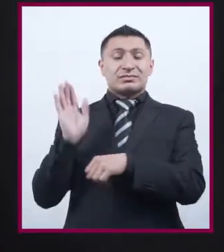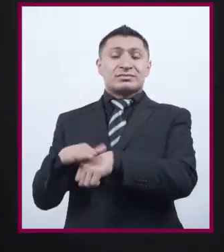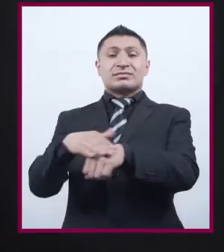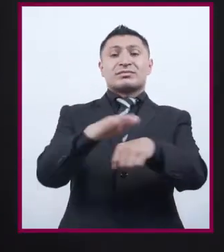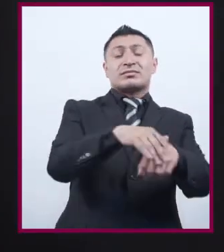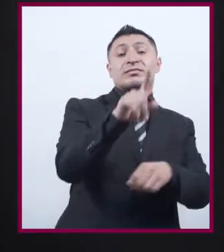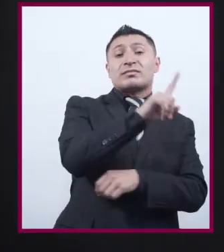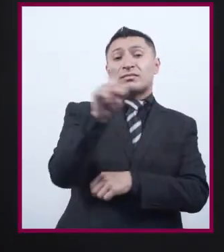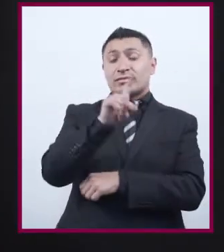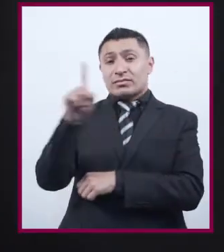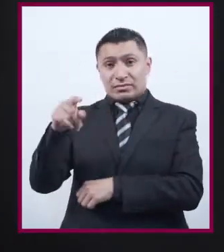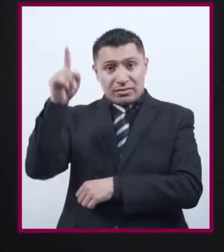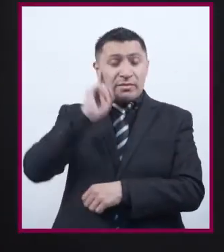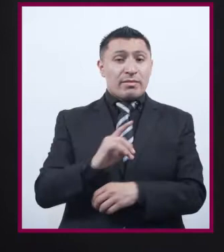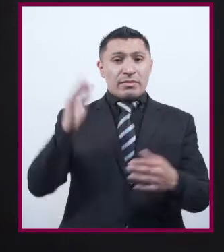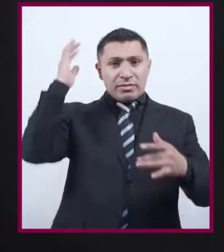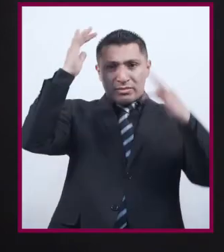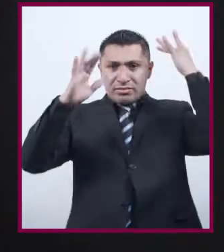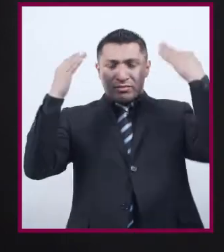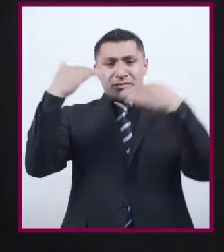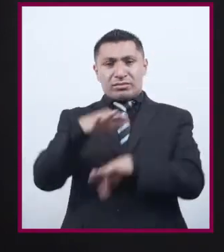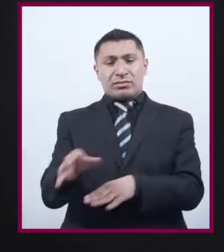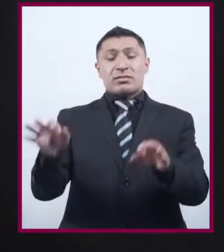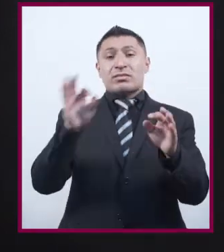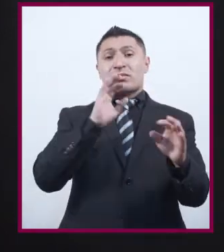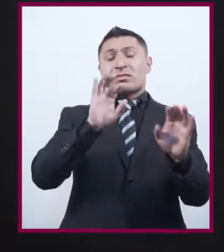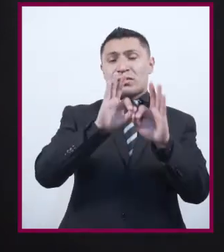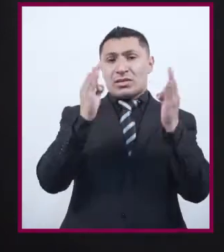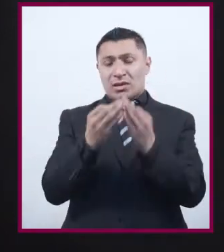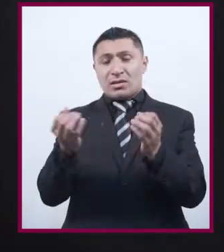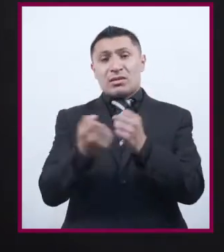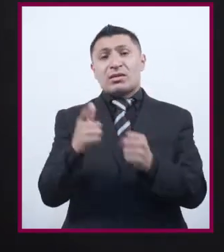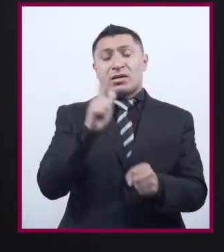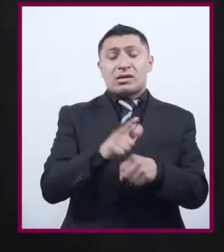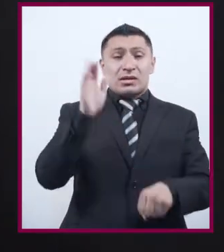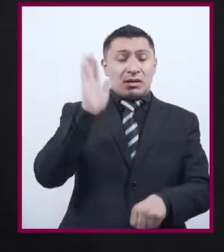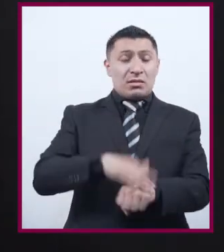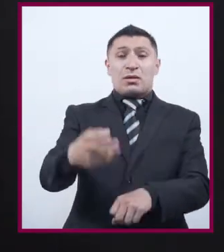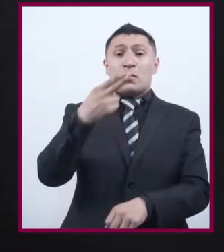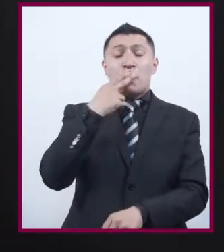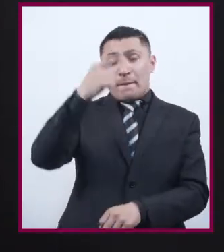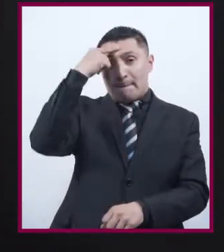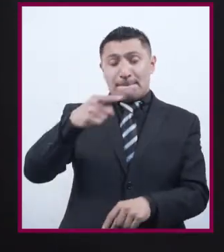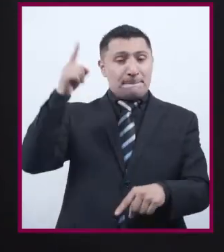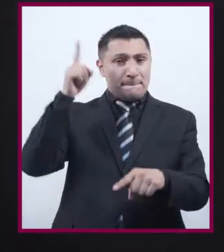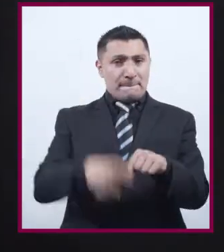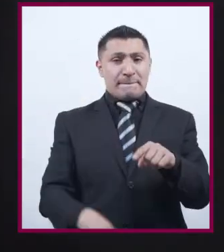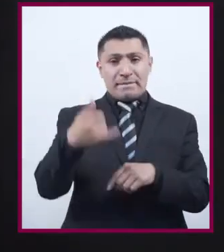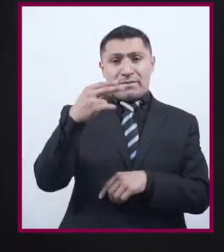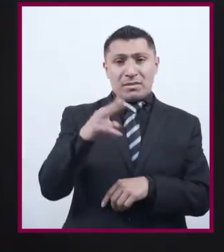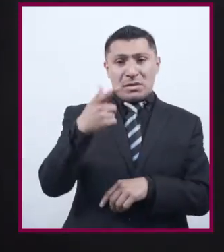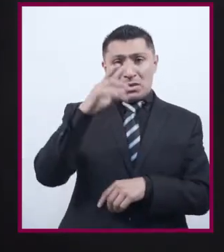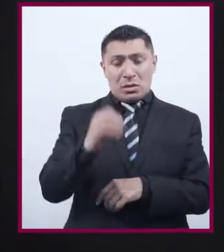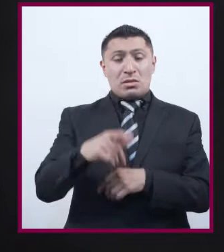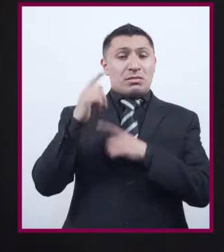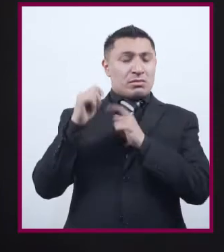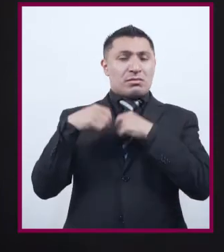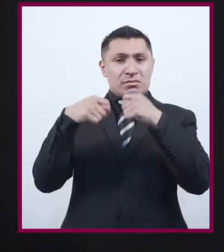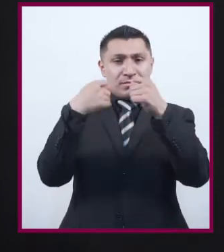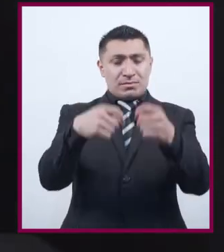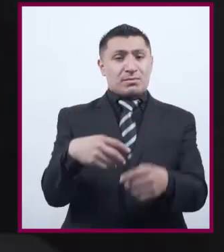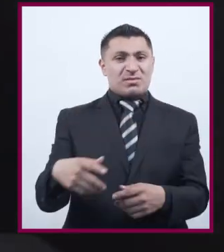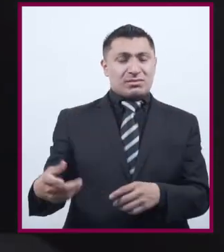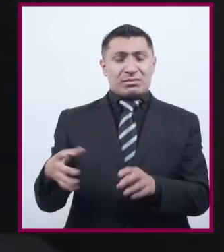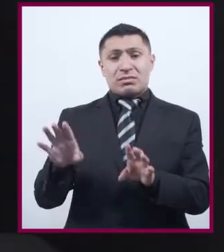congresos reunieron a cientos de mujeres, quienes reflexionaron en torno a los medios sociales más útiles para eliminar su yugo a las